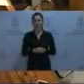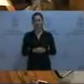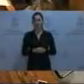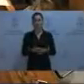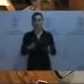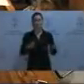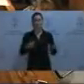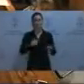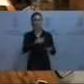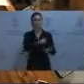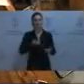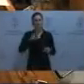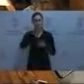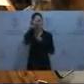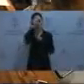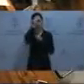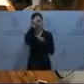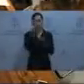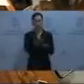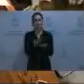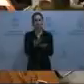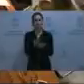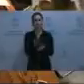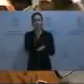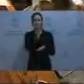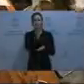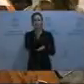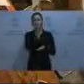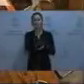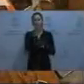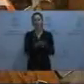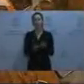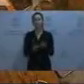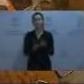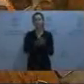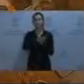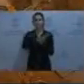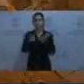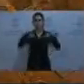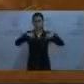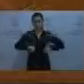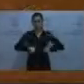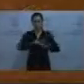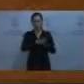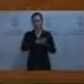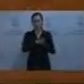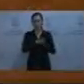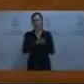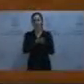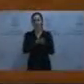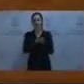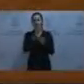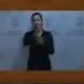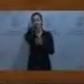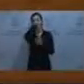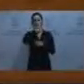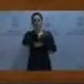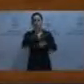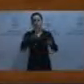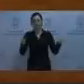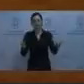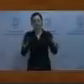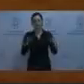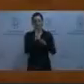creo que la exposición de motivos de la proposición de ley que hoy sometemos a la consideración de este Pleno es lo suficientemente